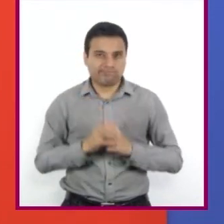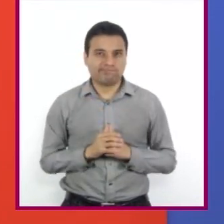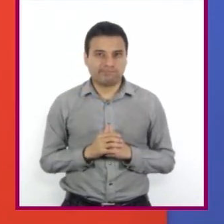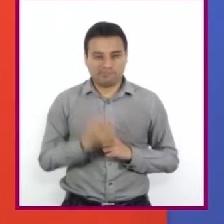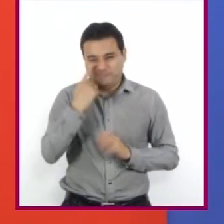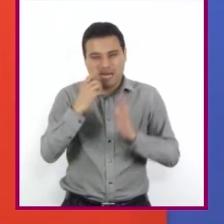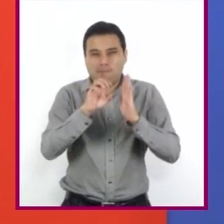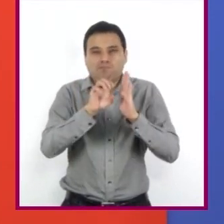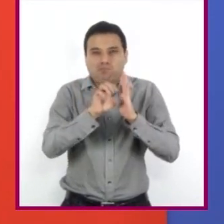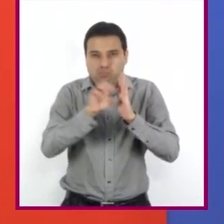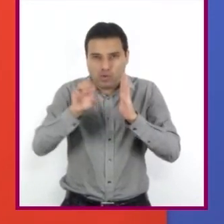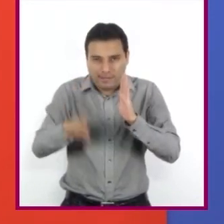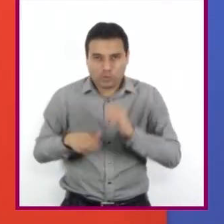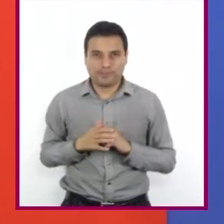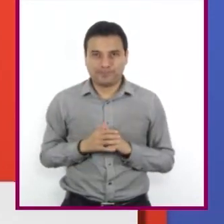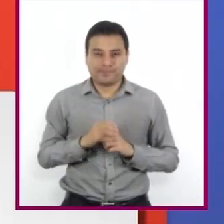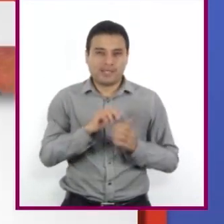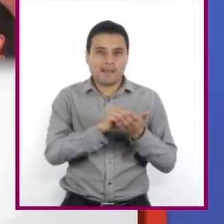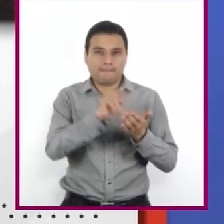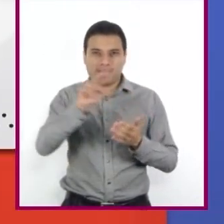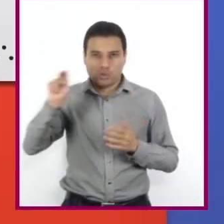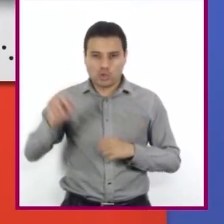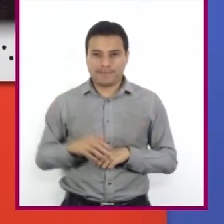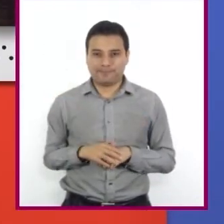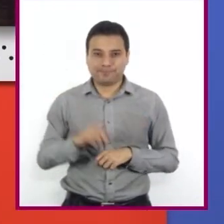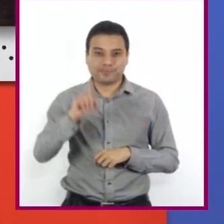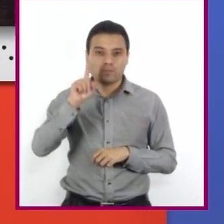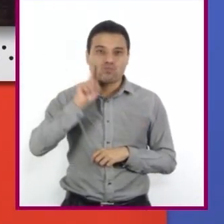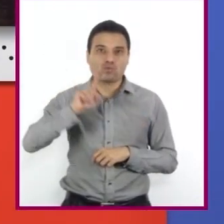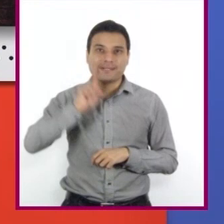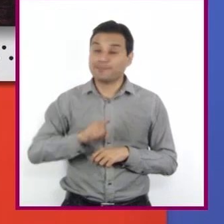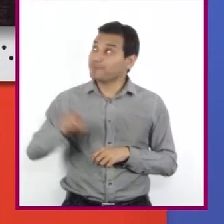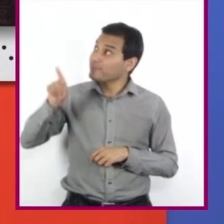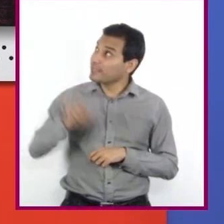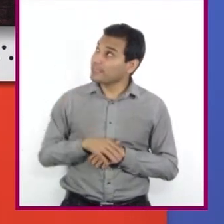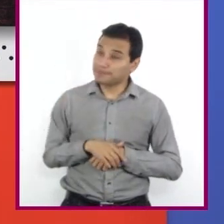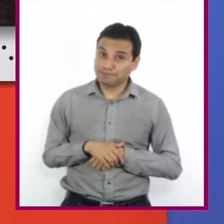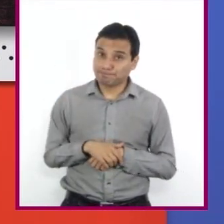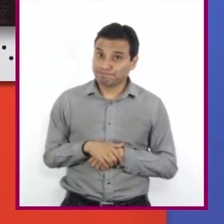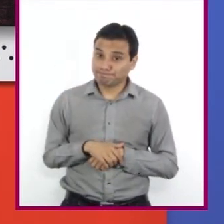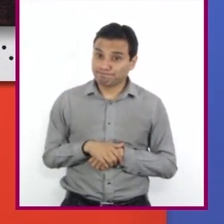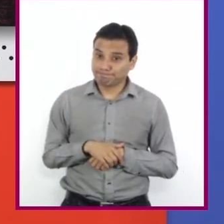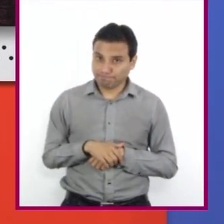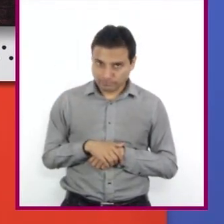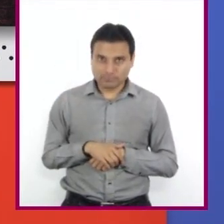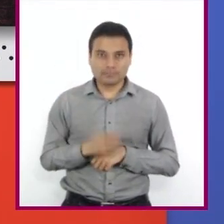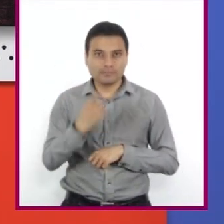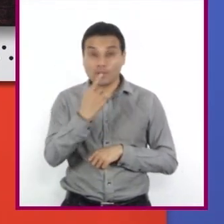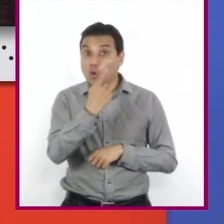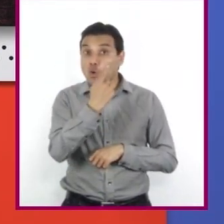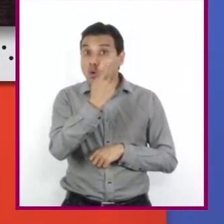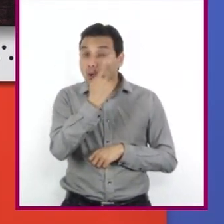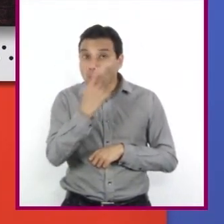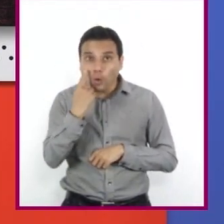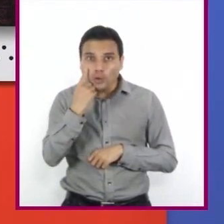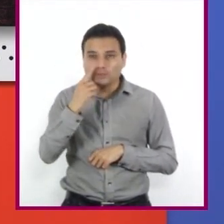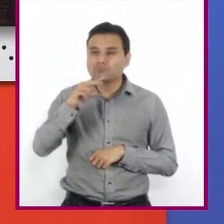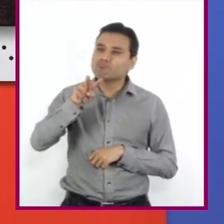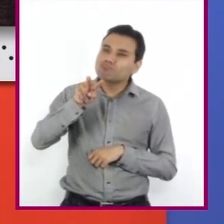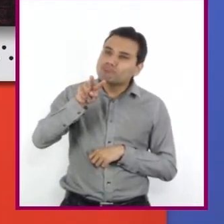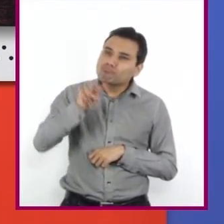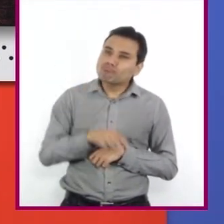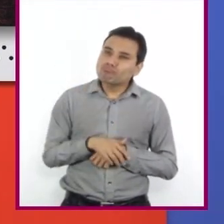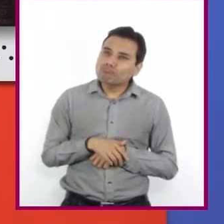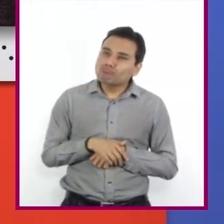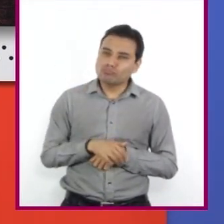Por ejemplo, la pintora Marie Cassatt trata de manera realista plasmar la mirada, cualidades físicas y quizá estados